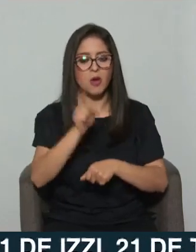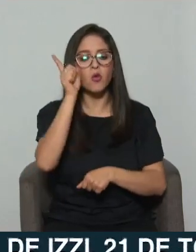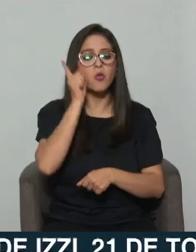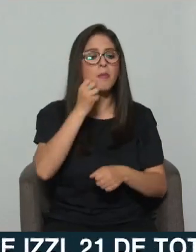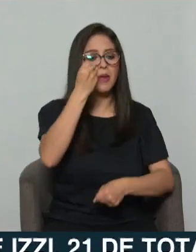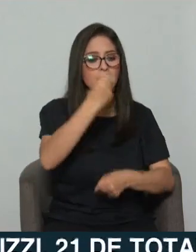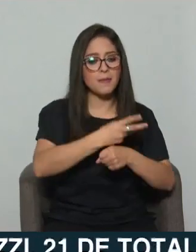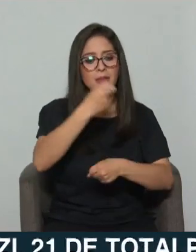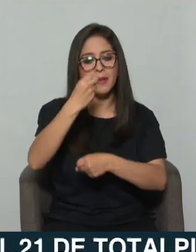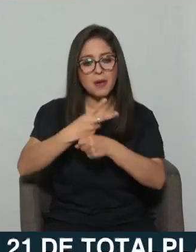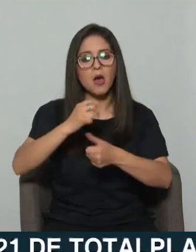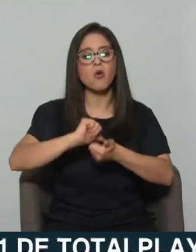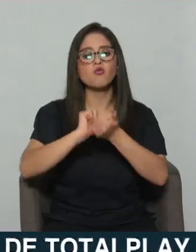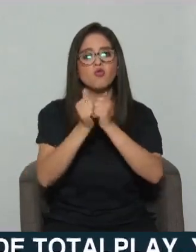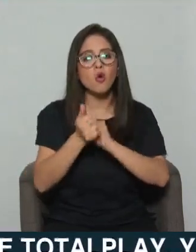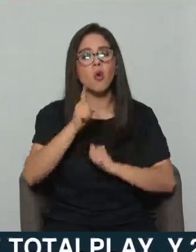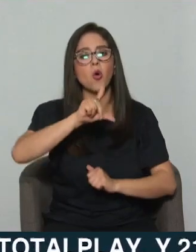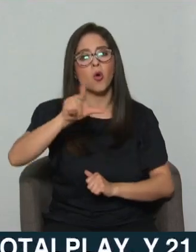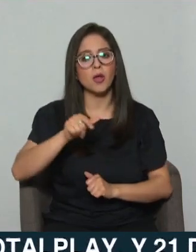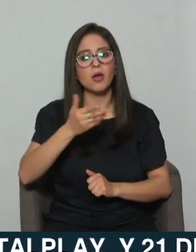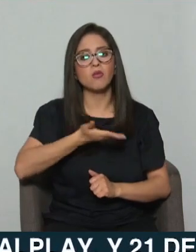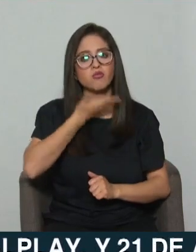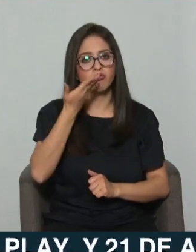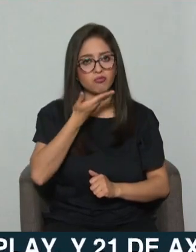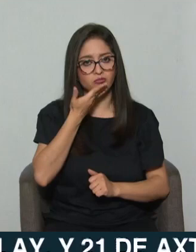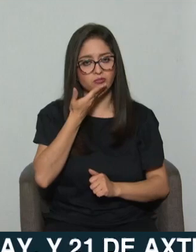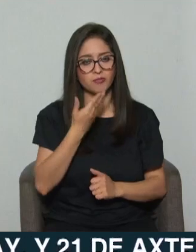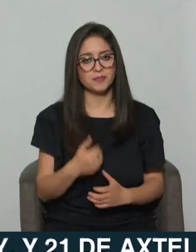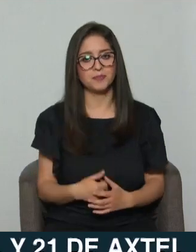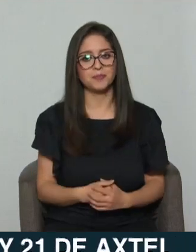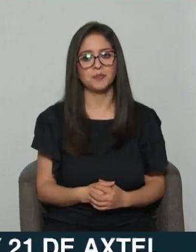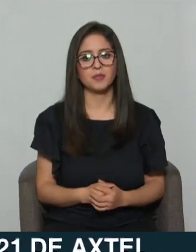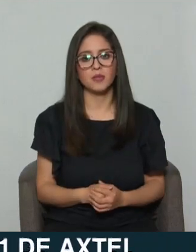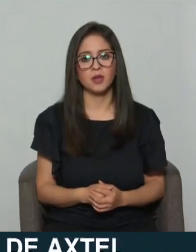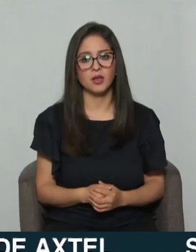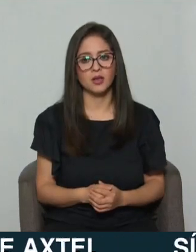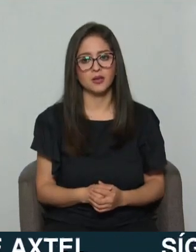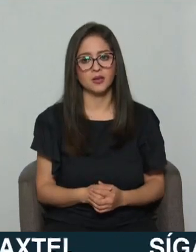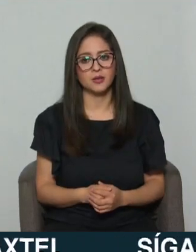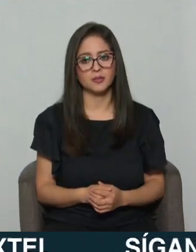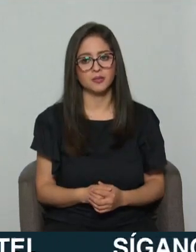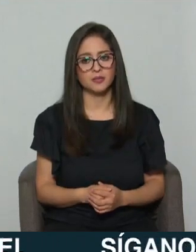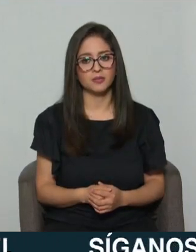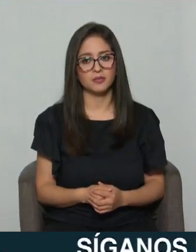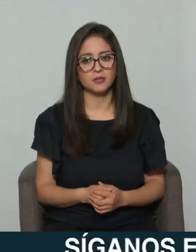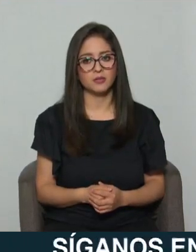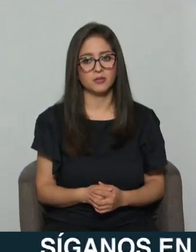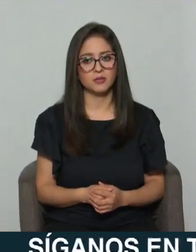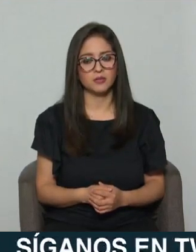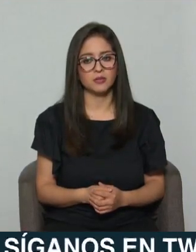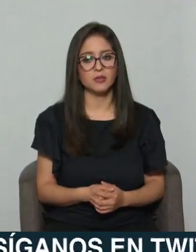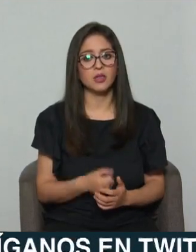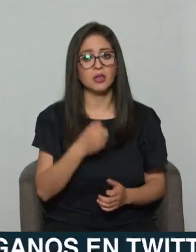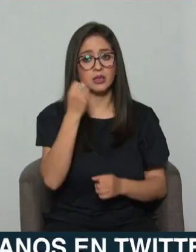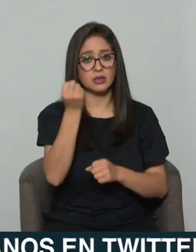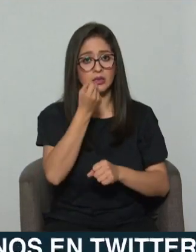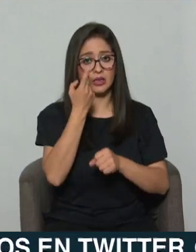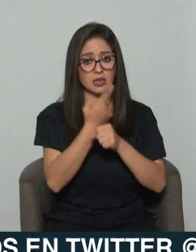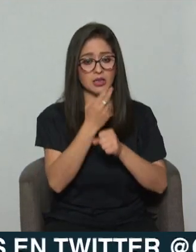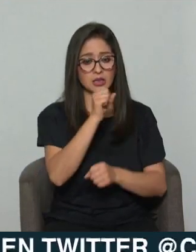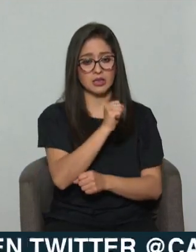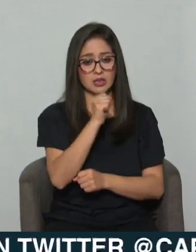se acostumbren nuevamente. Solamente para comentarte que la Secretaría de Seguridad Ciudadana informó